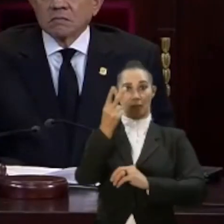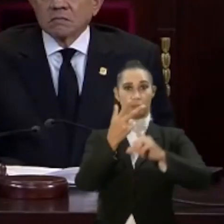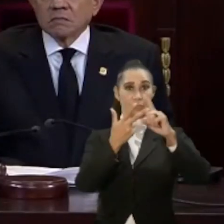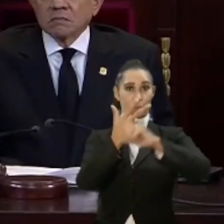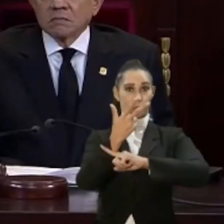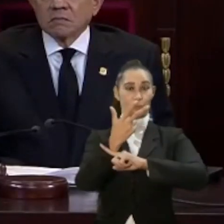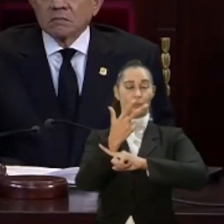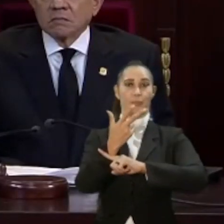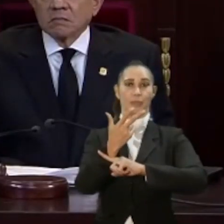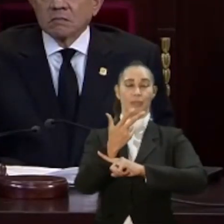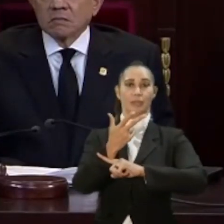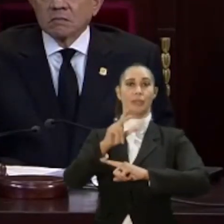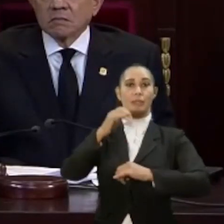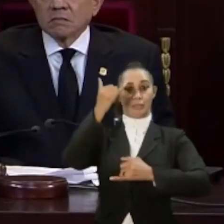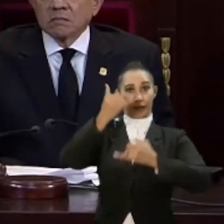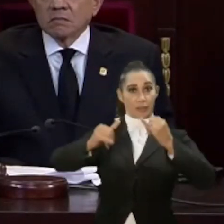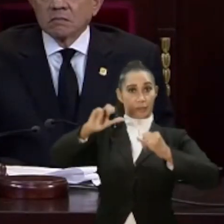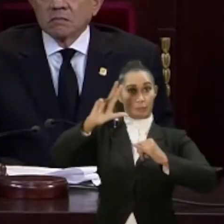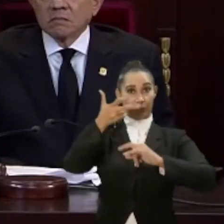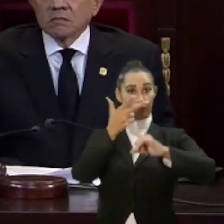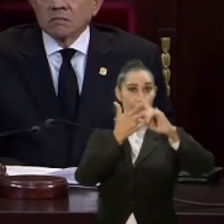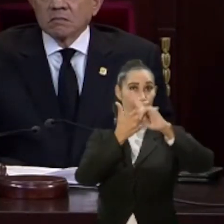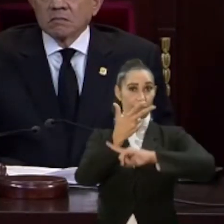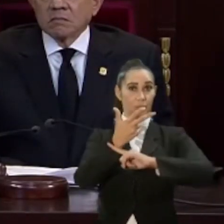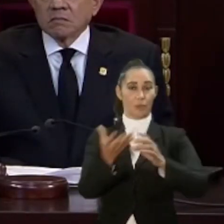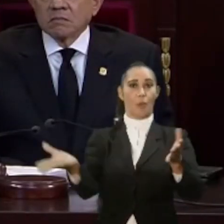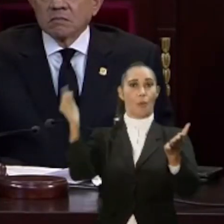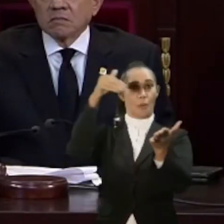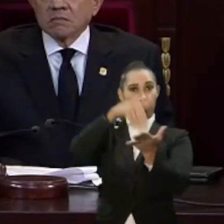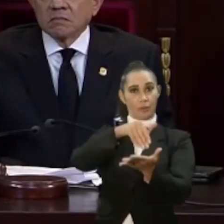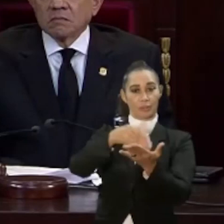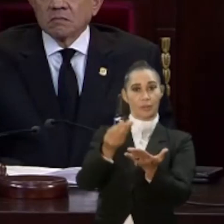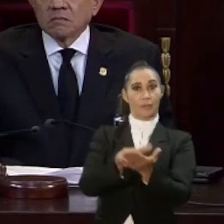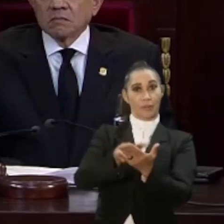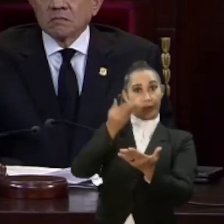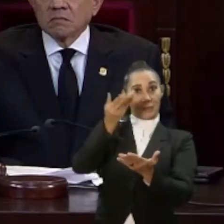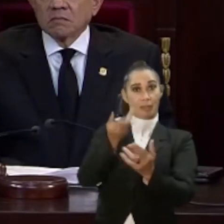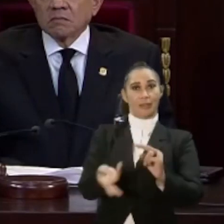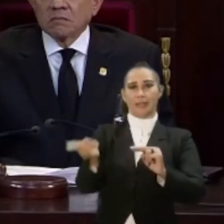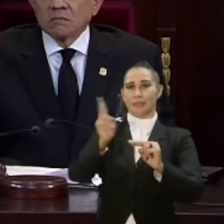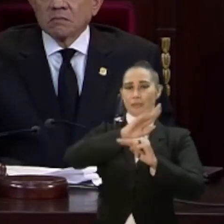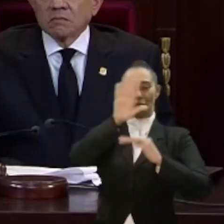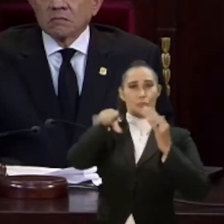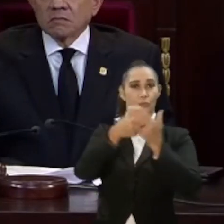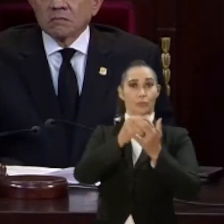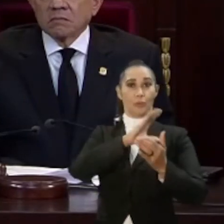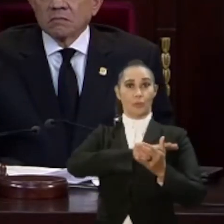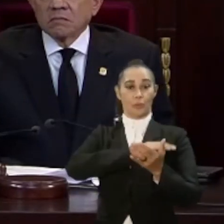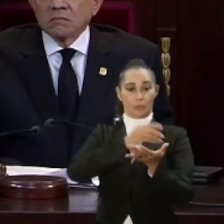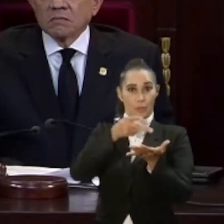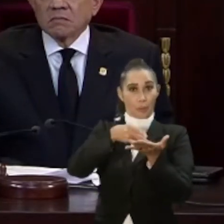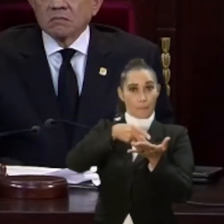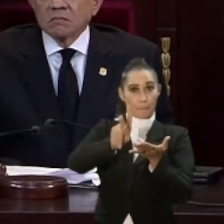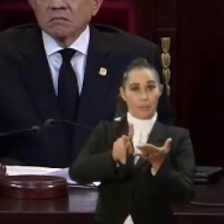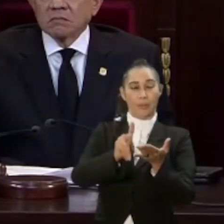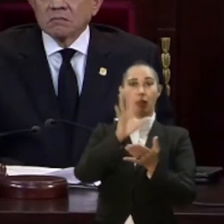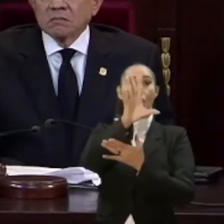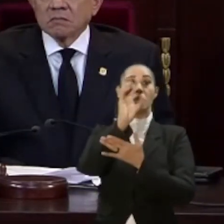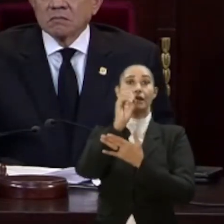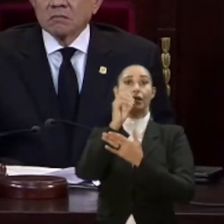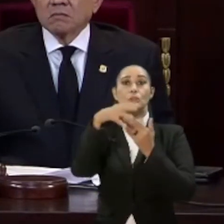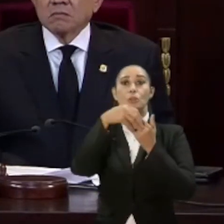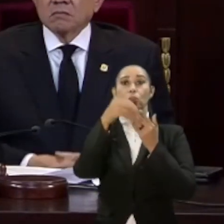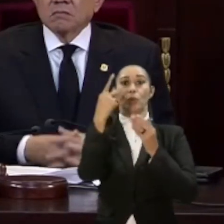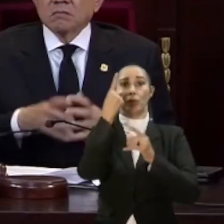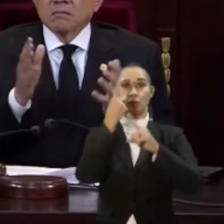trimestre y en el último trimestre volverán a aumentarse hasta que todos los policías cobren un mínimo de $500 al